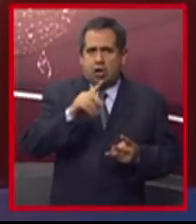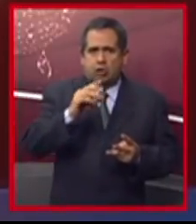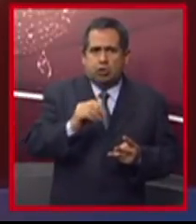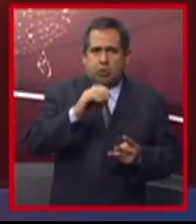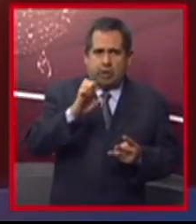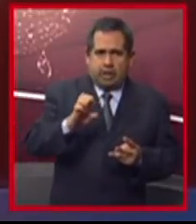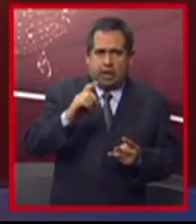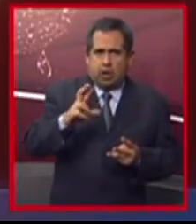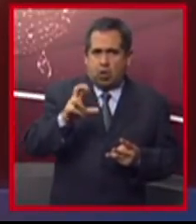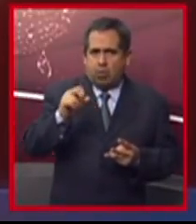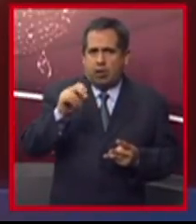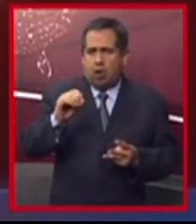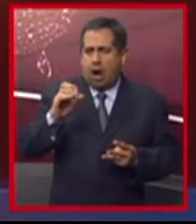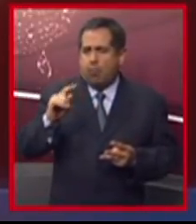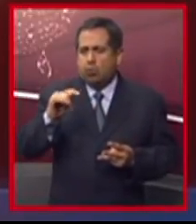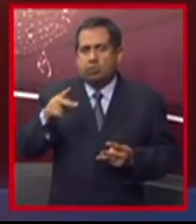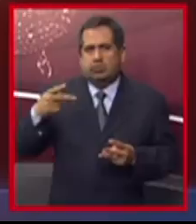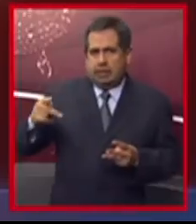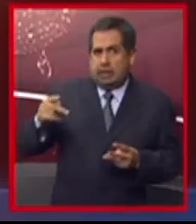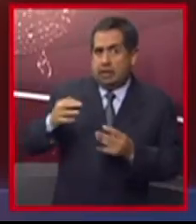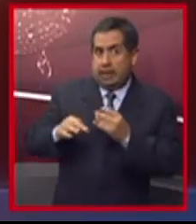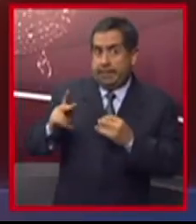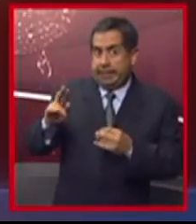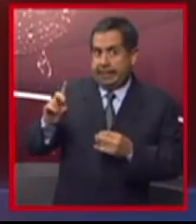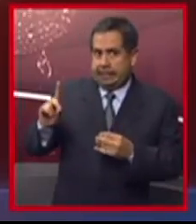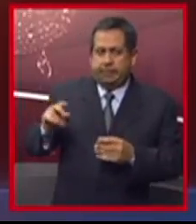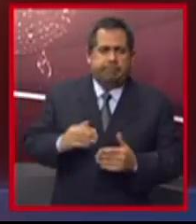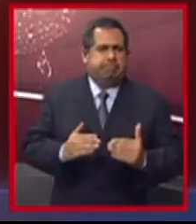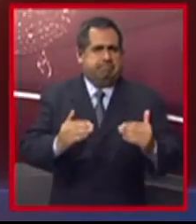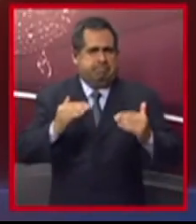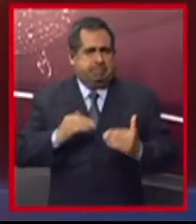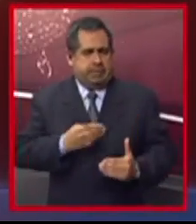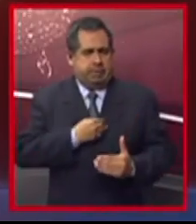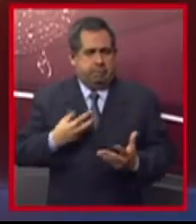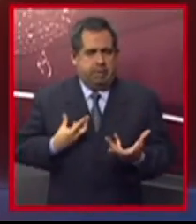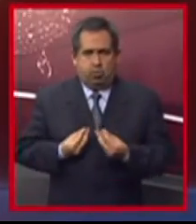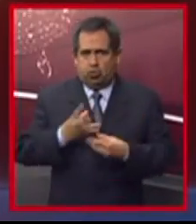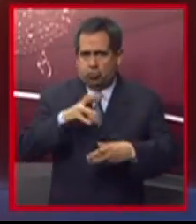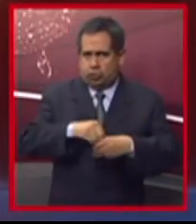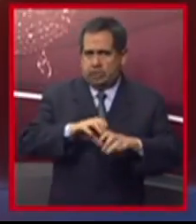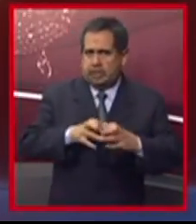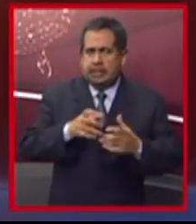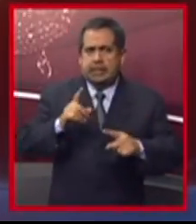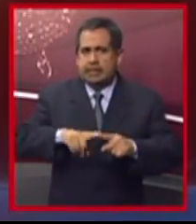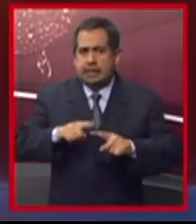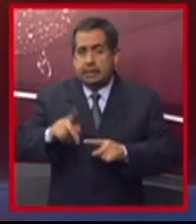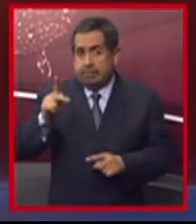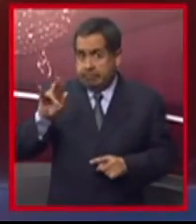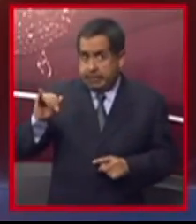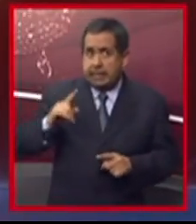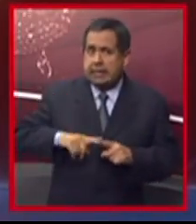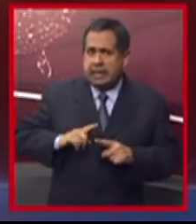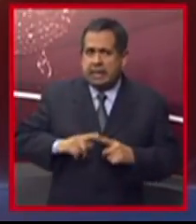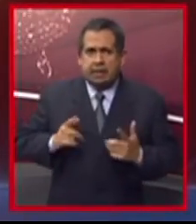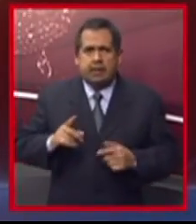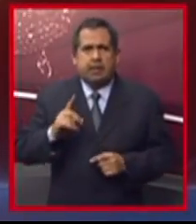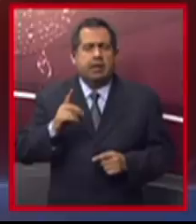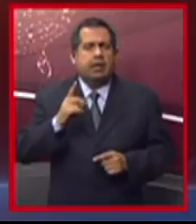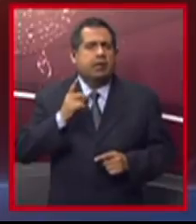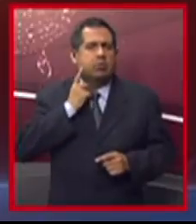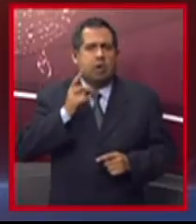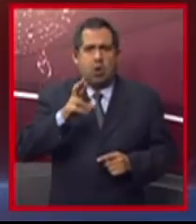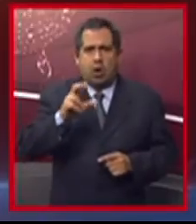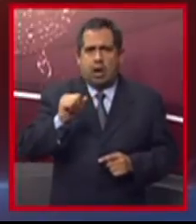el PRD, Zoé Robledo Aburto. Entre los integrantes, por el PRI están los diputados Raúl